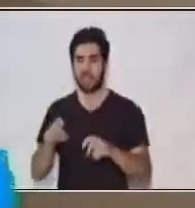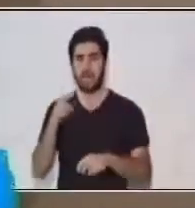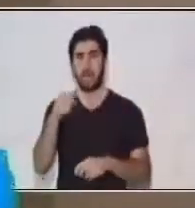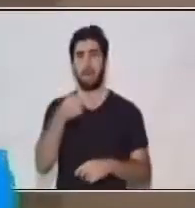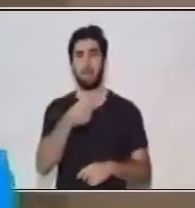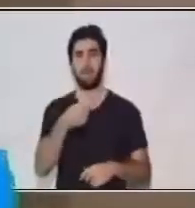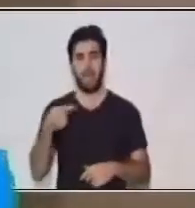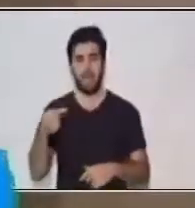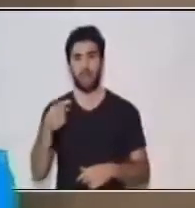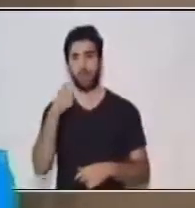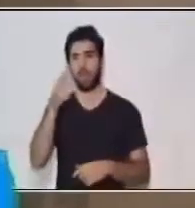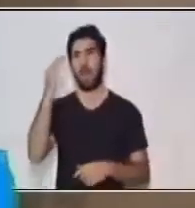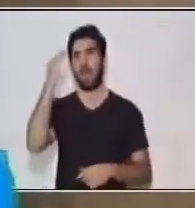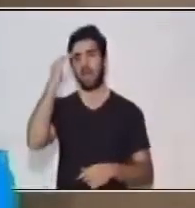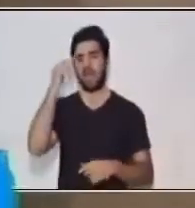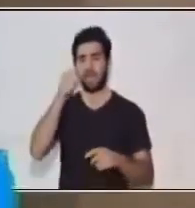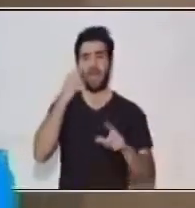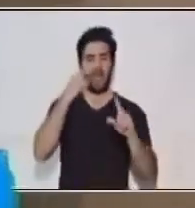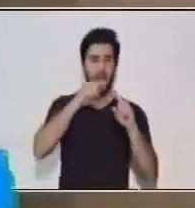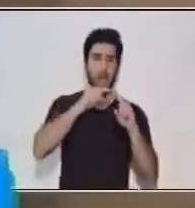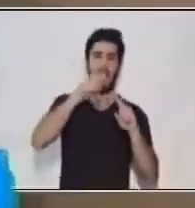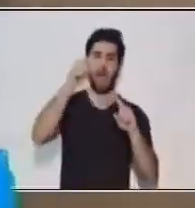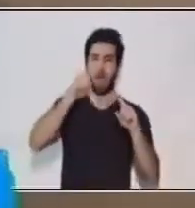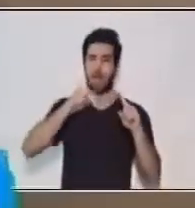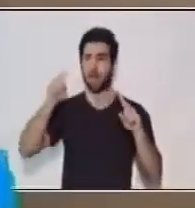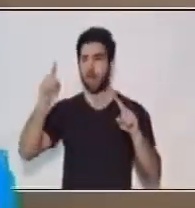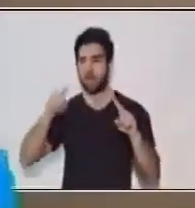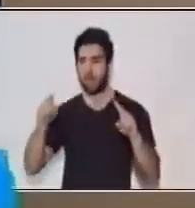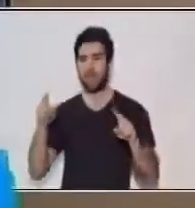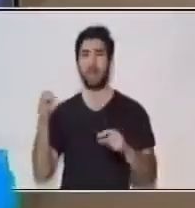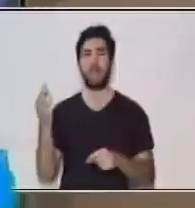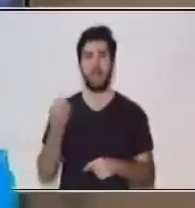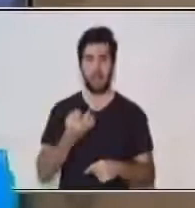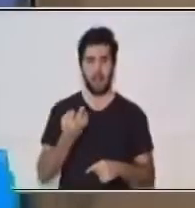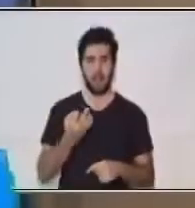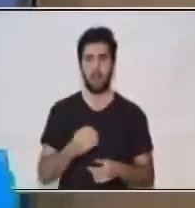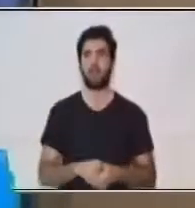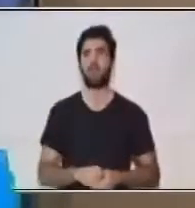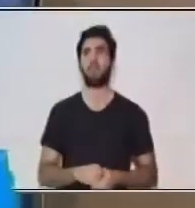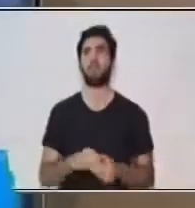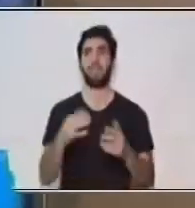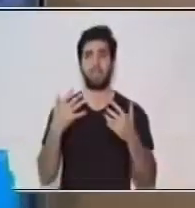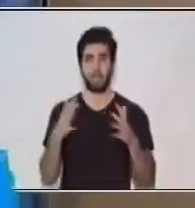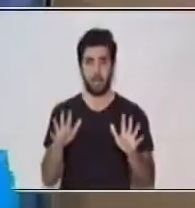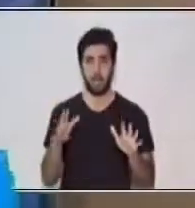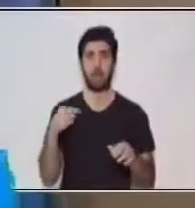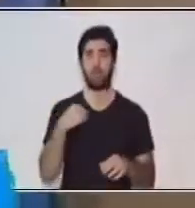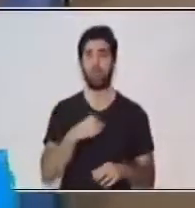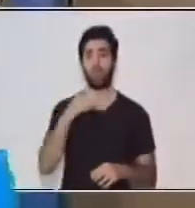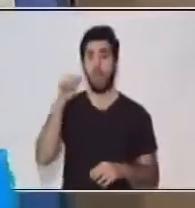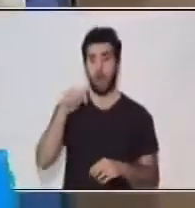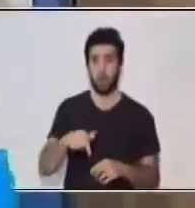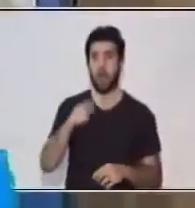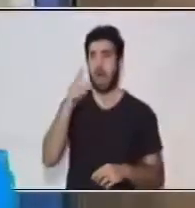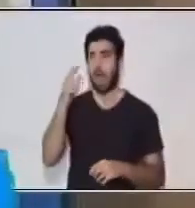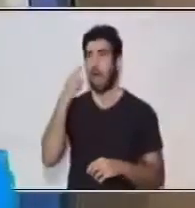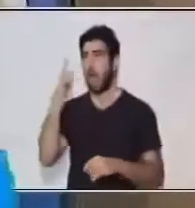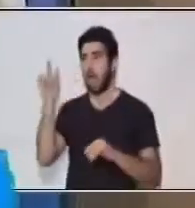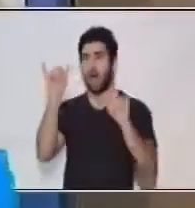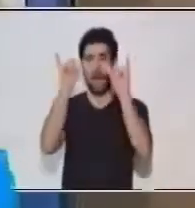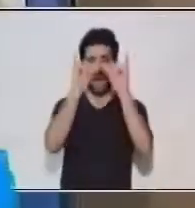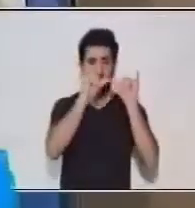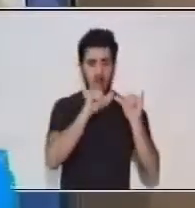la gráfica del vector resultante. Y ahora nos corresponde a nosotros medir con nuestra regla cuánto va a ser